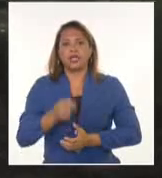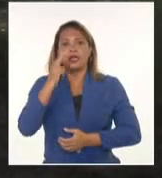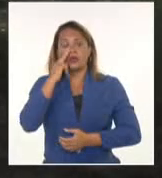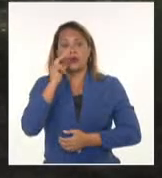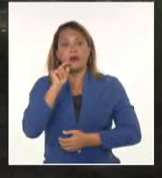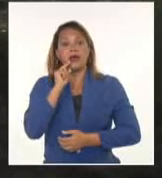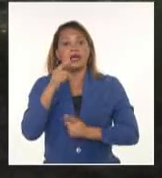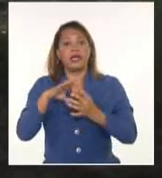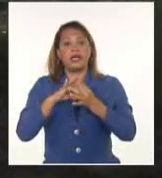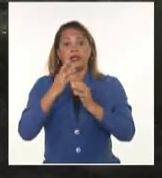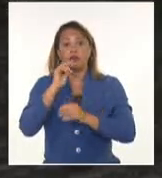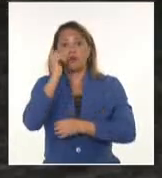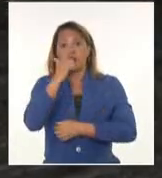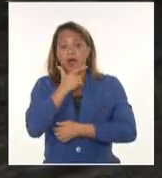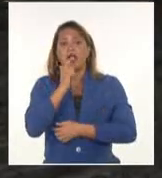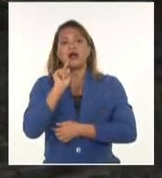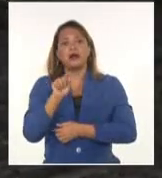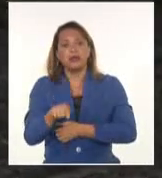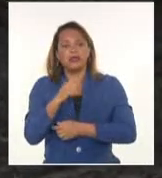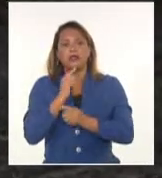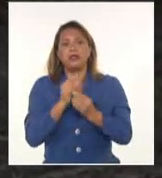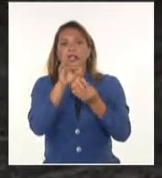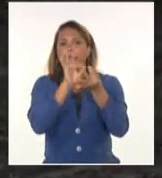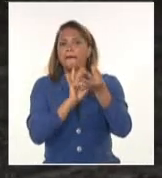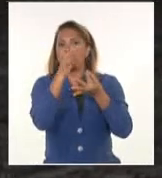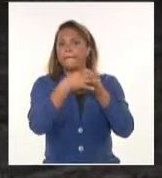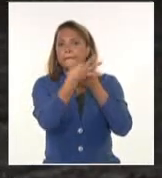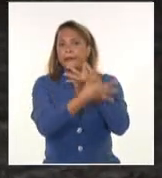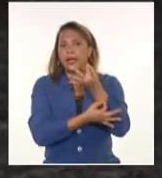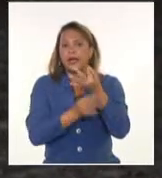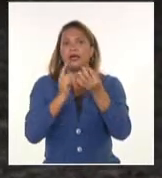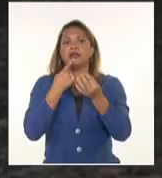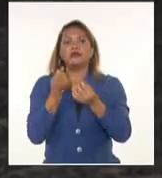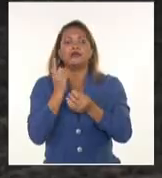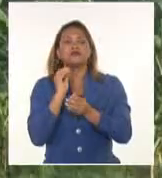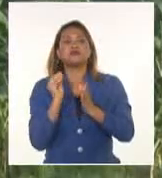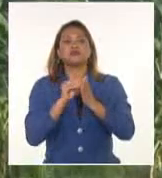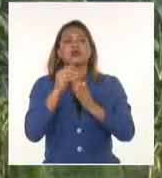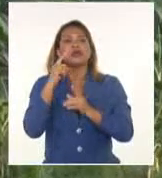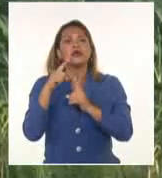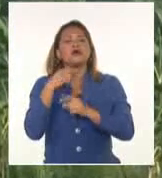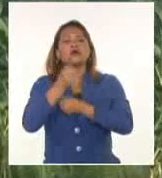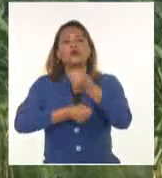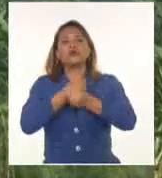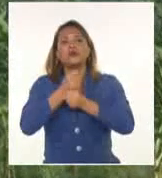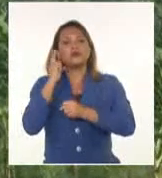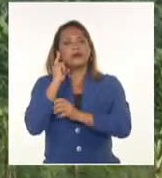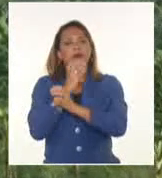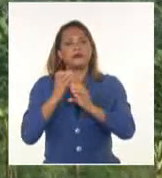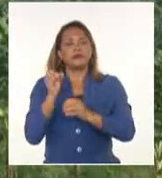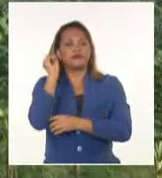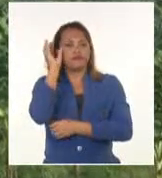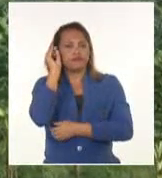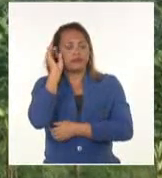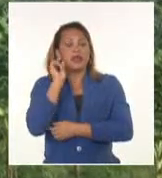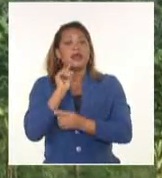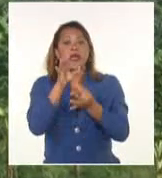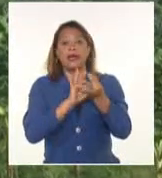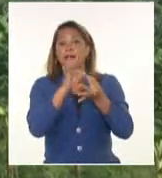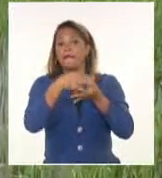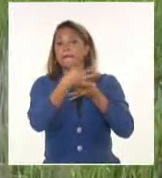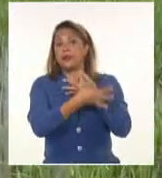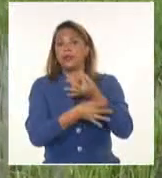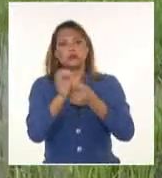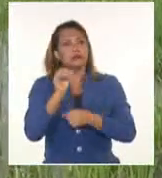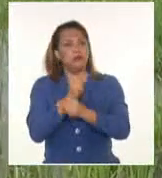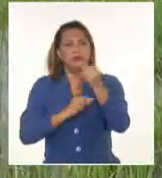el crecimiento en el rescate del plátano mediante la aplicación de la ciencia y la innovación, un cultivo en el que la Isla de la Juventud fue referencia en el